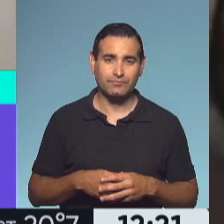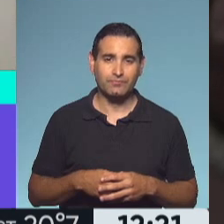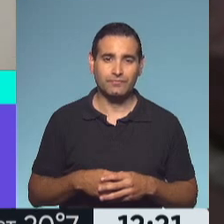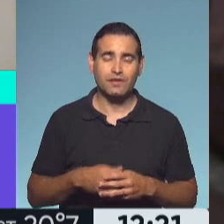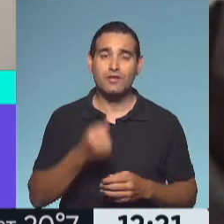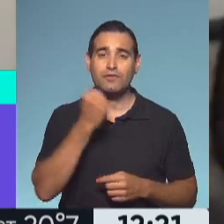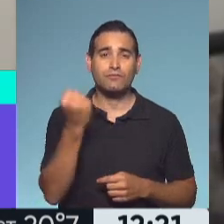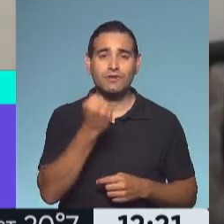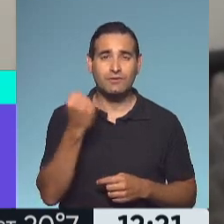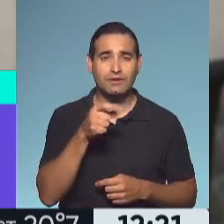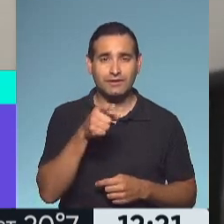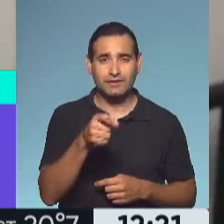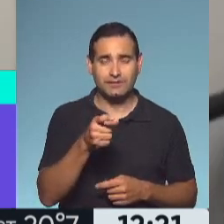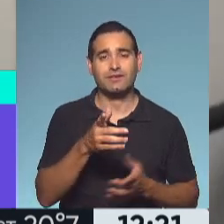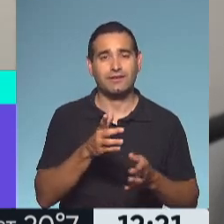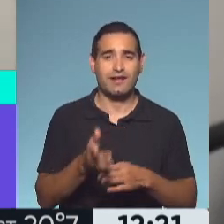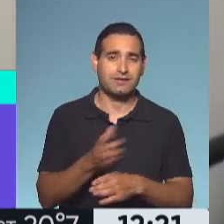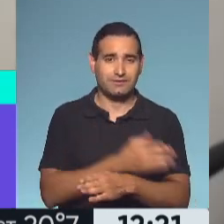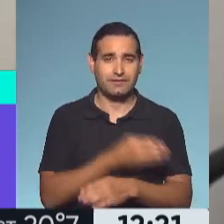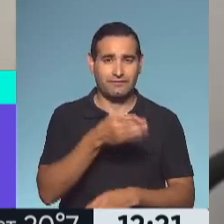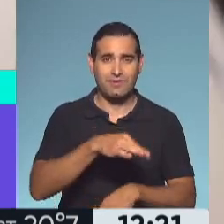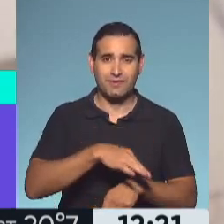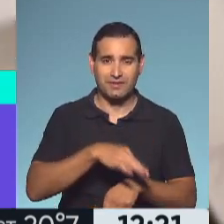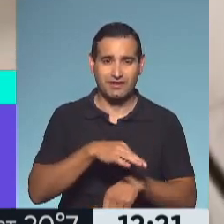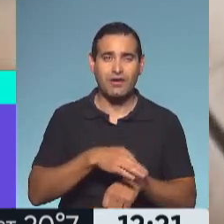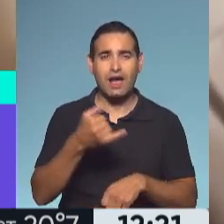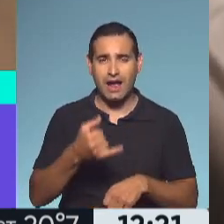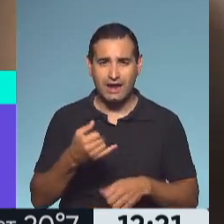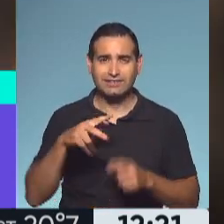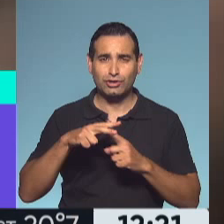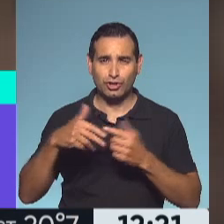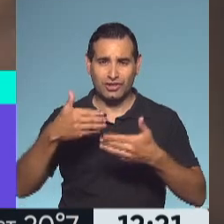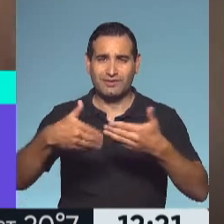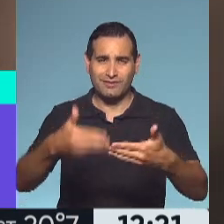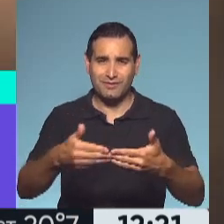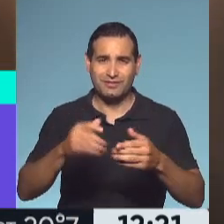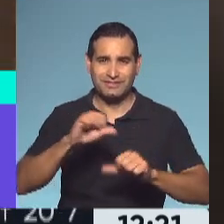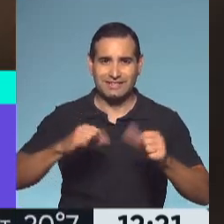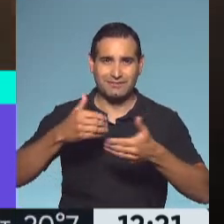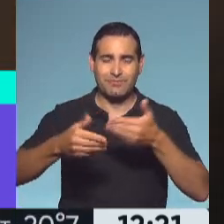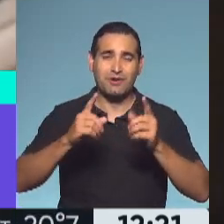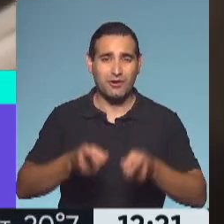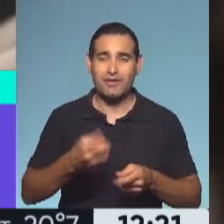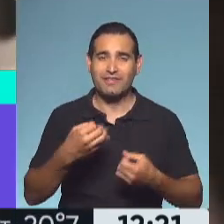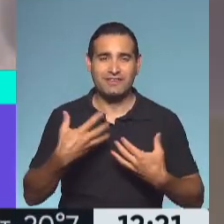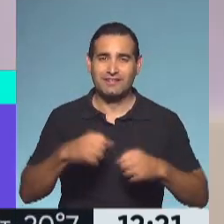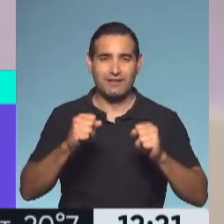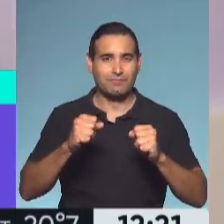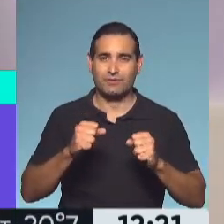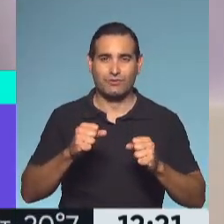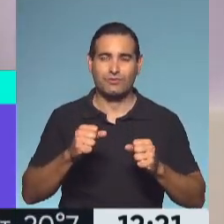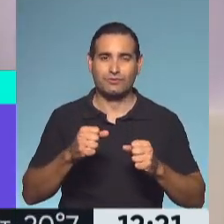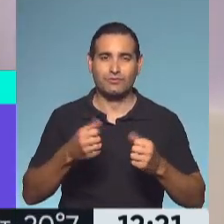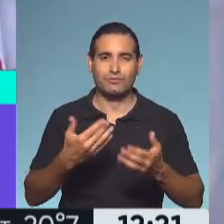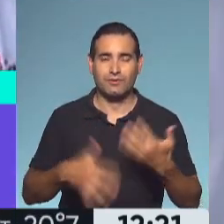siendo fundamental el diagnóstico temprano. Más allá de todos los avances, por ahora la mejor herramienta que tenemos es la detección temprana. Eso